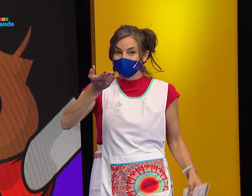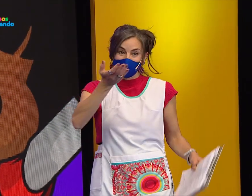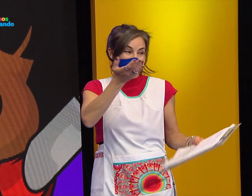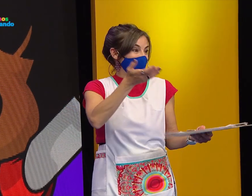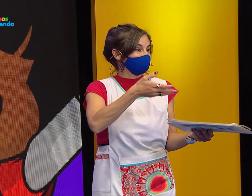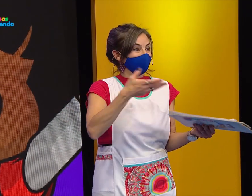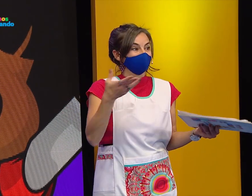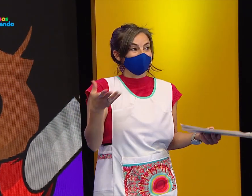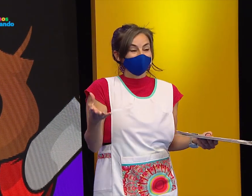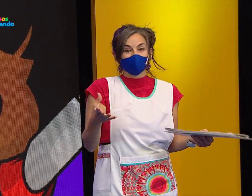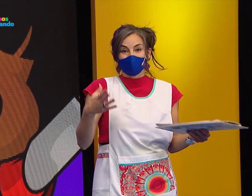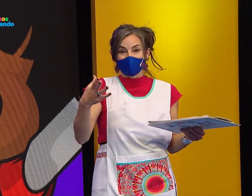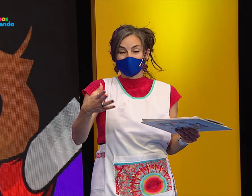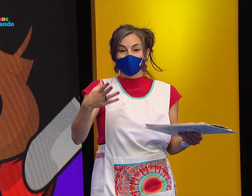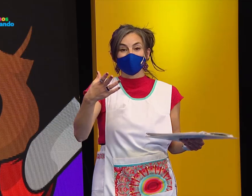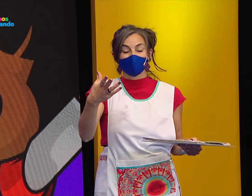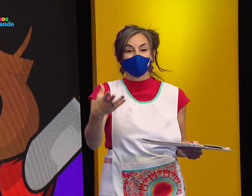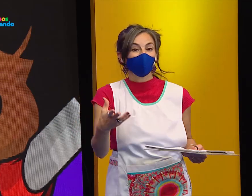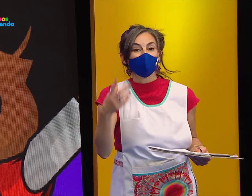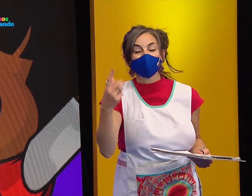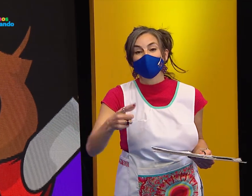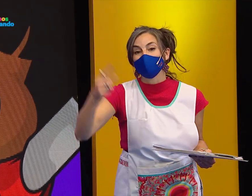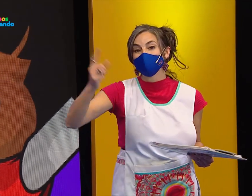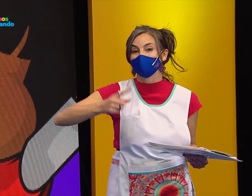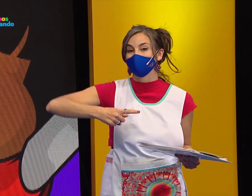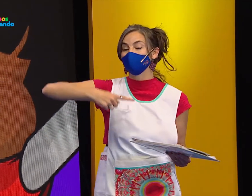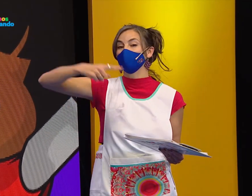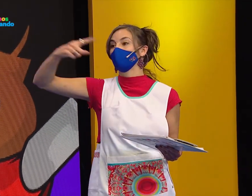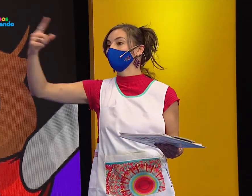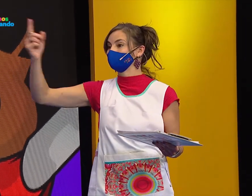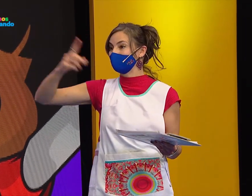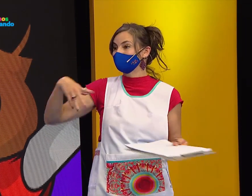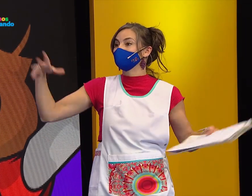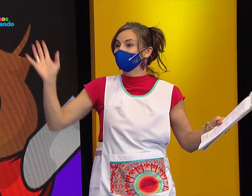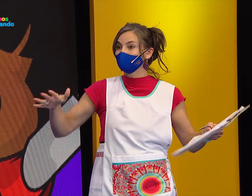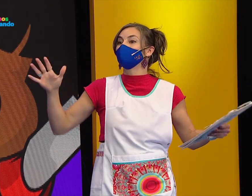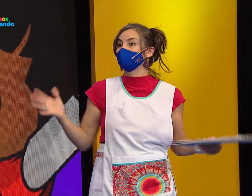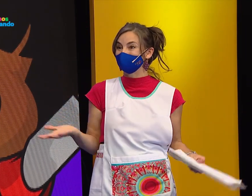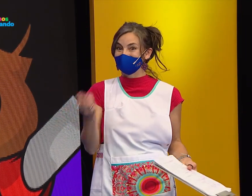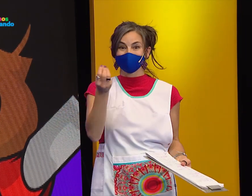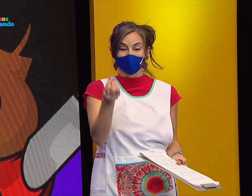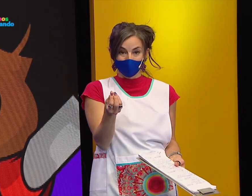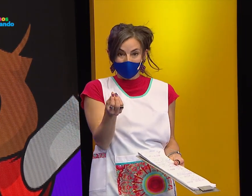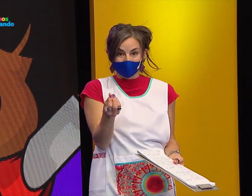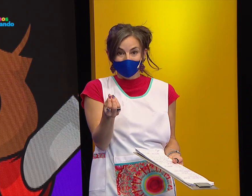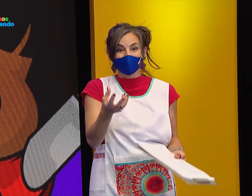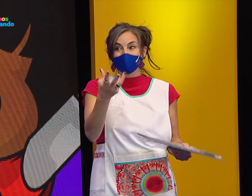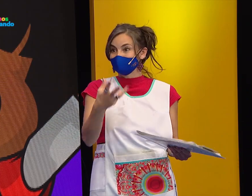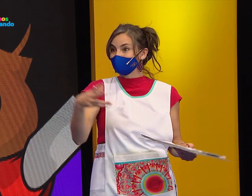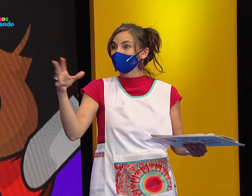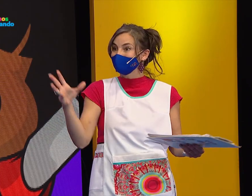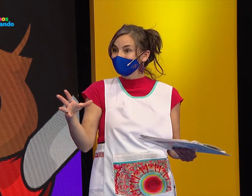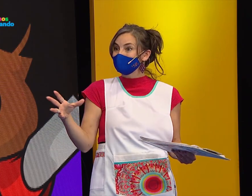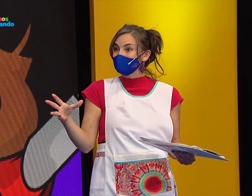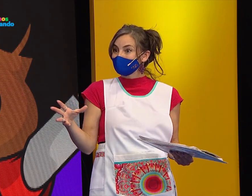poder pelearse en este caso, para poder. ¿Se fijaron que no solamente el vuelo es para trasladarse, sino también para mantenerse en el lugar? ¿No? Sí, viste,